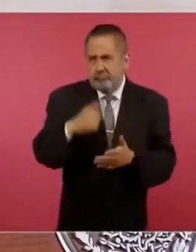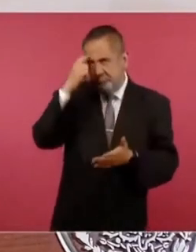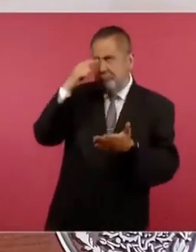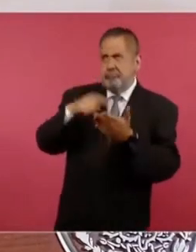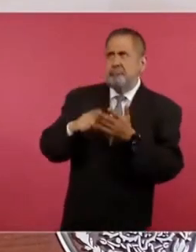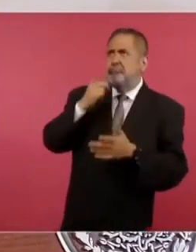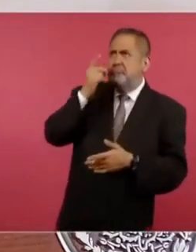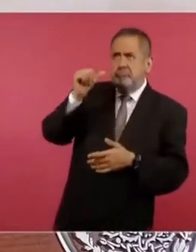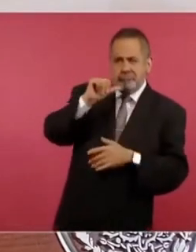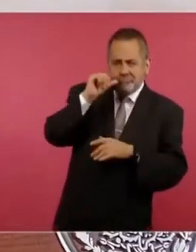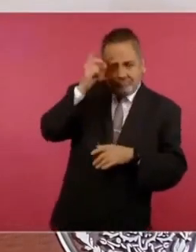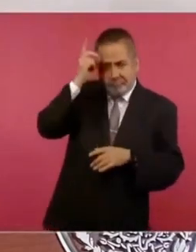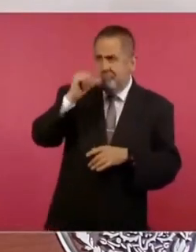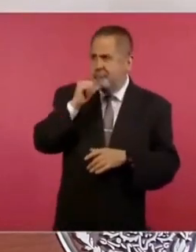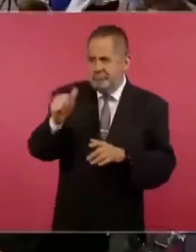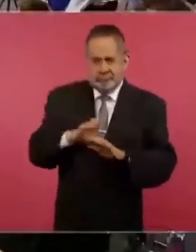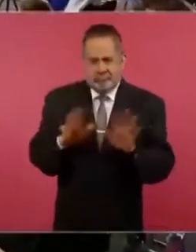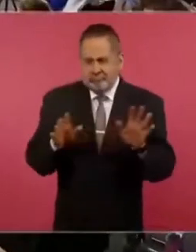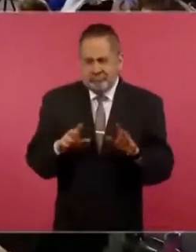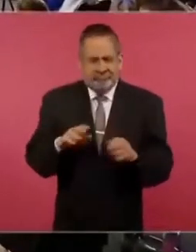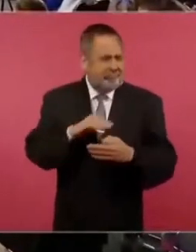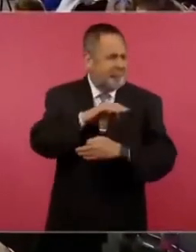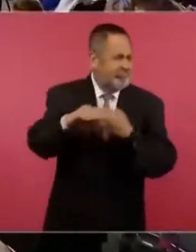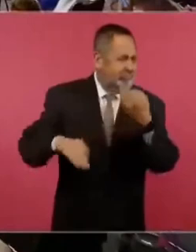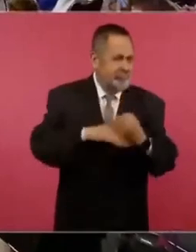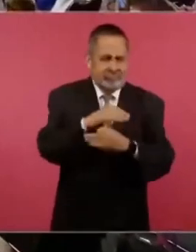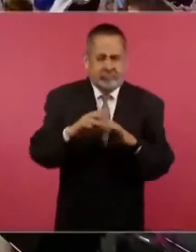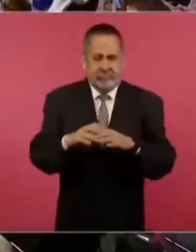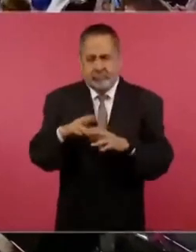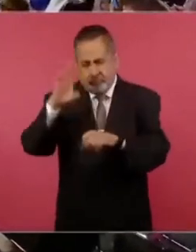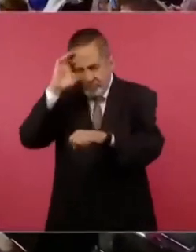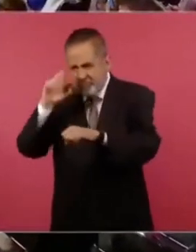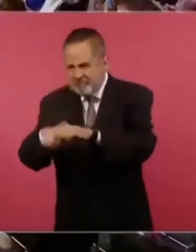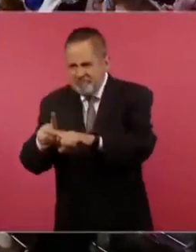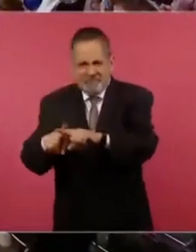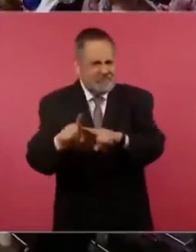creyentes, de todas las culturas.